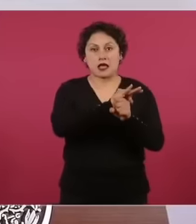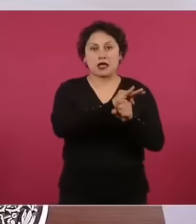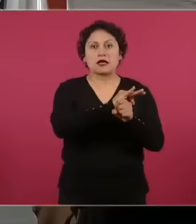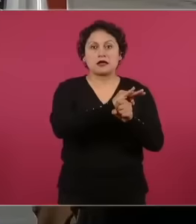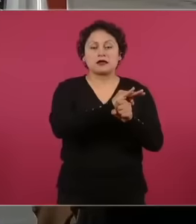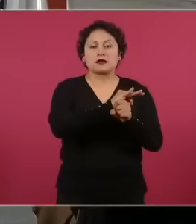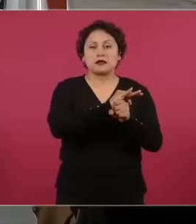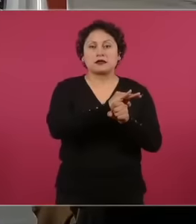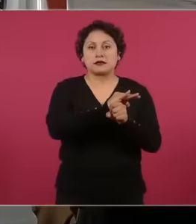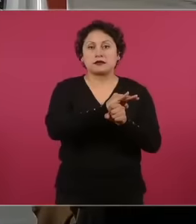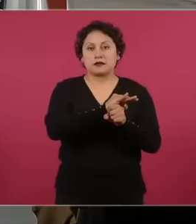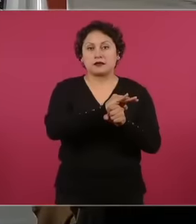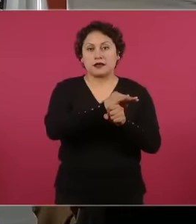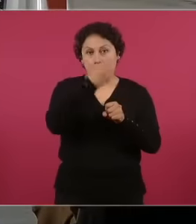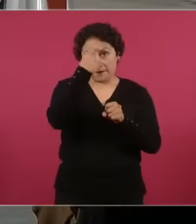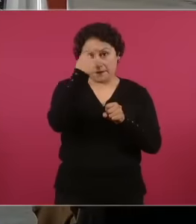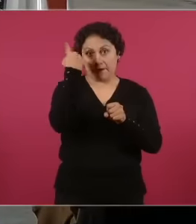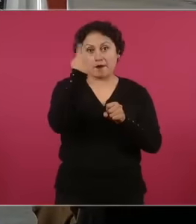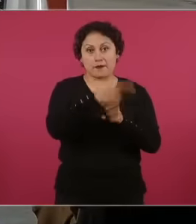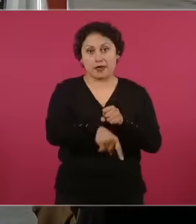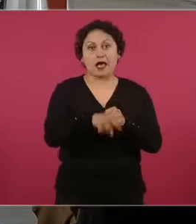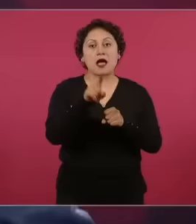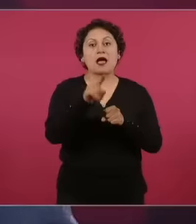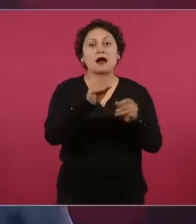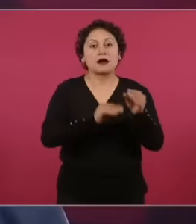que pase a las legislaturas